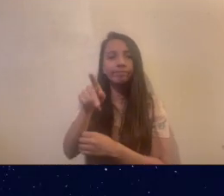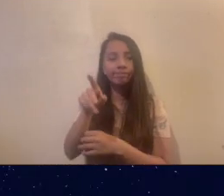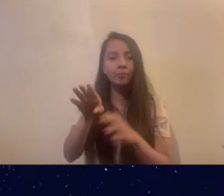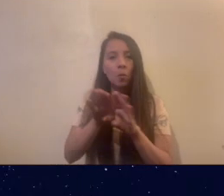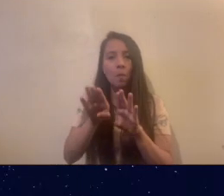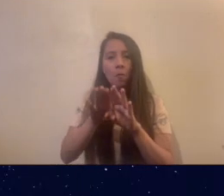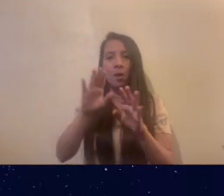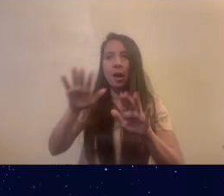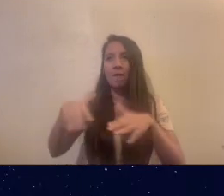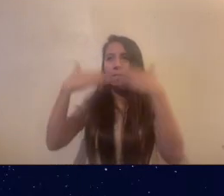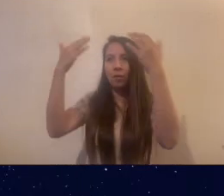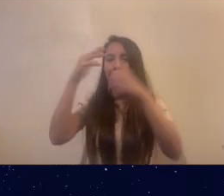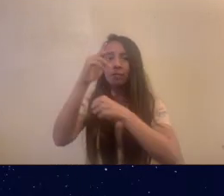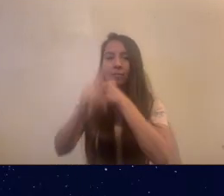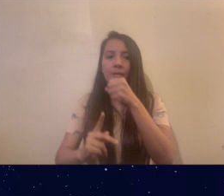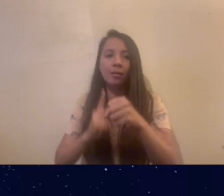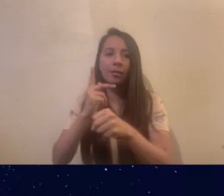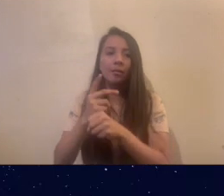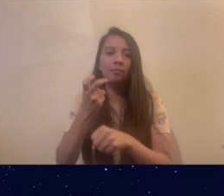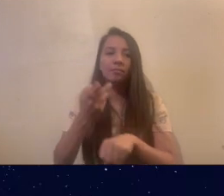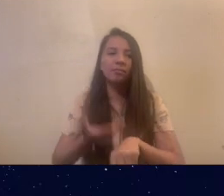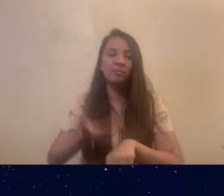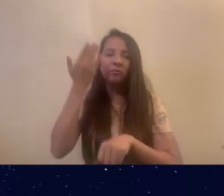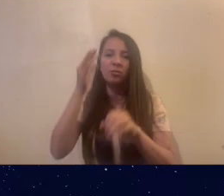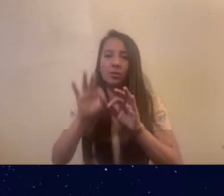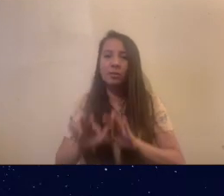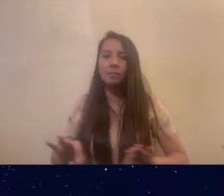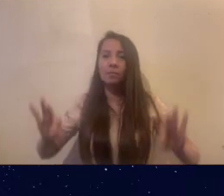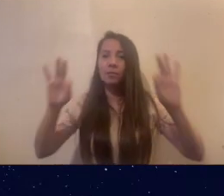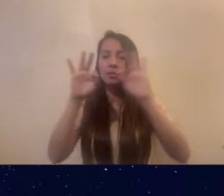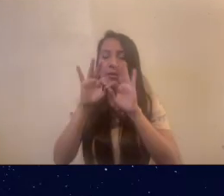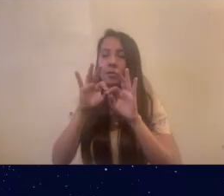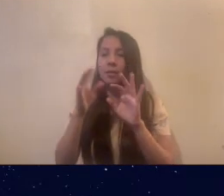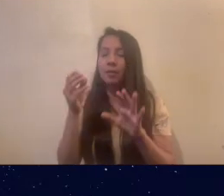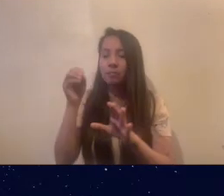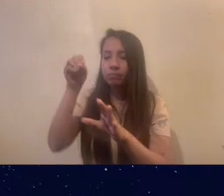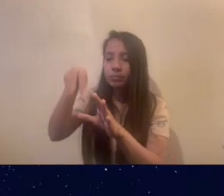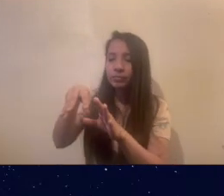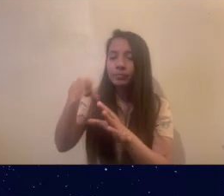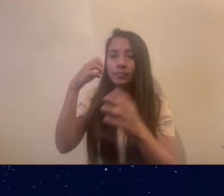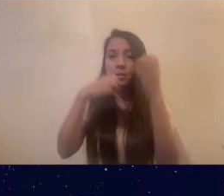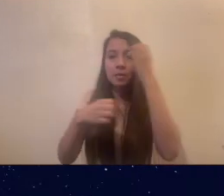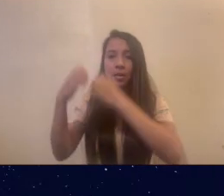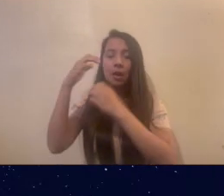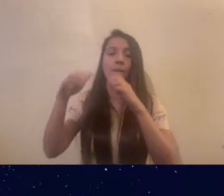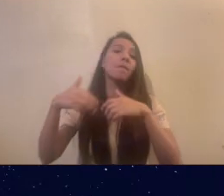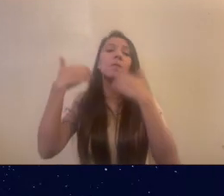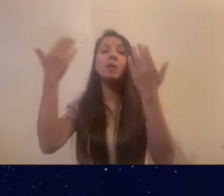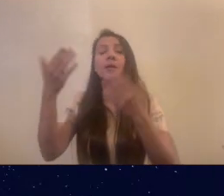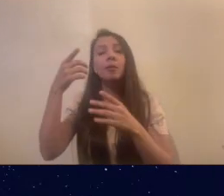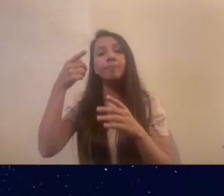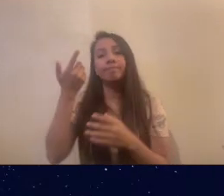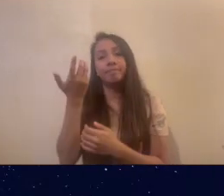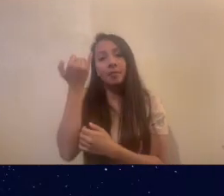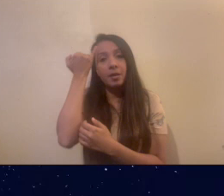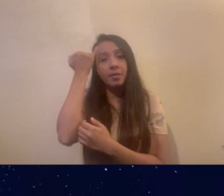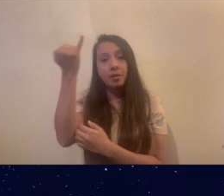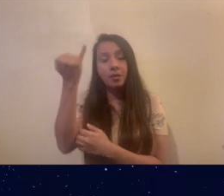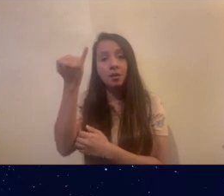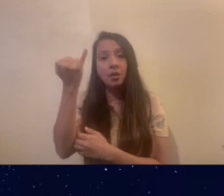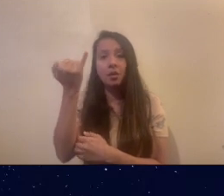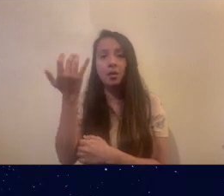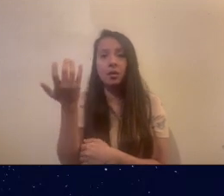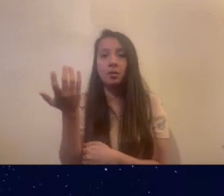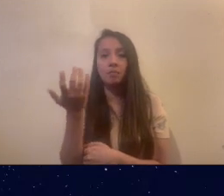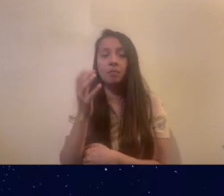las condiciones extraplanetarias son súper importantes por lo caro que es llevar las experimentaciones afuera. Entonces la idea